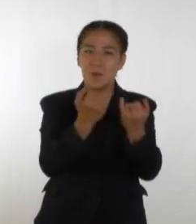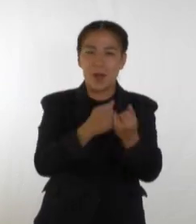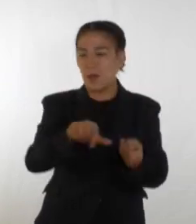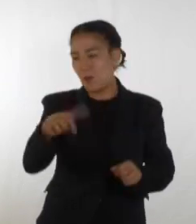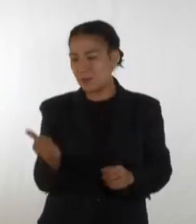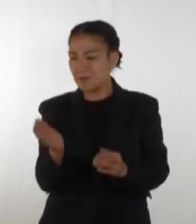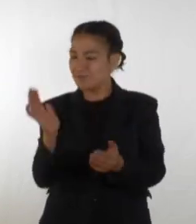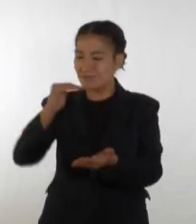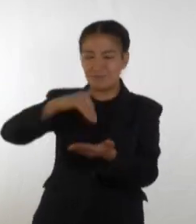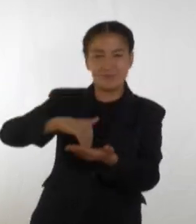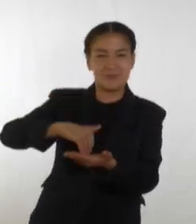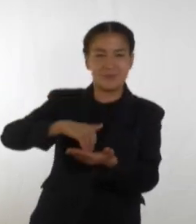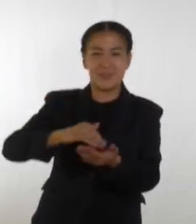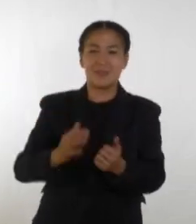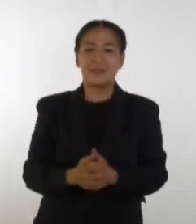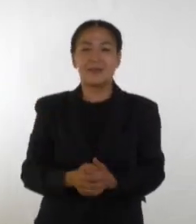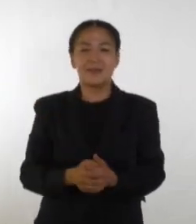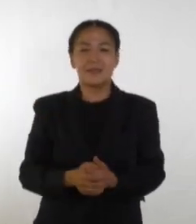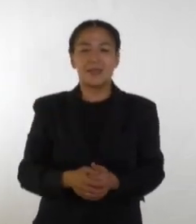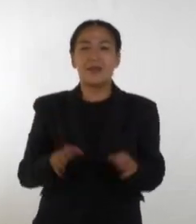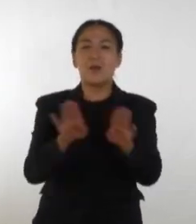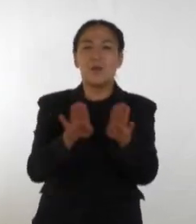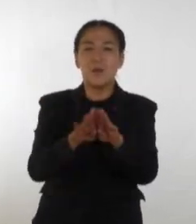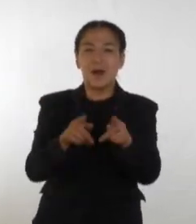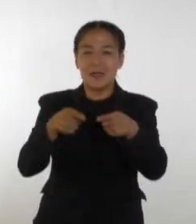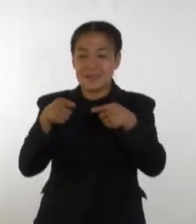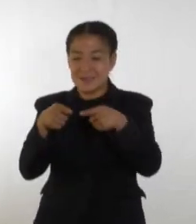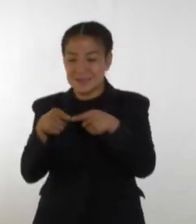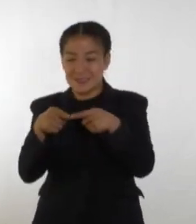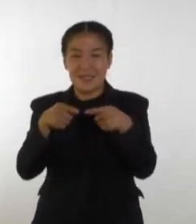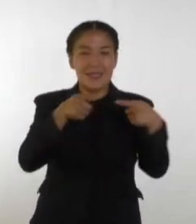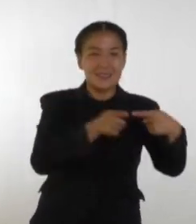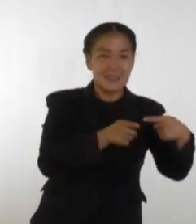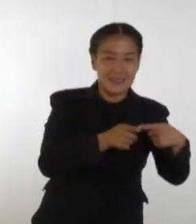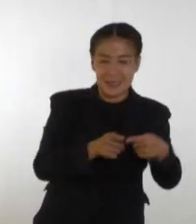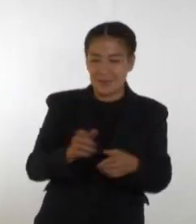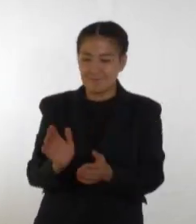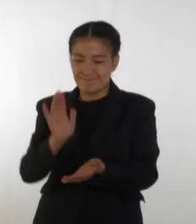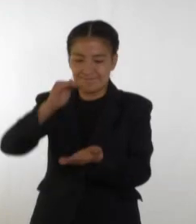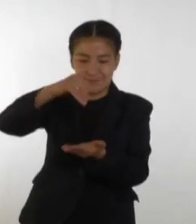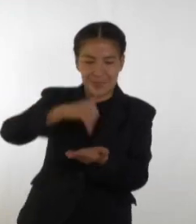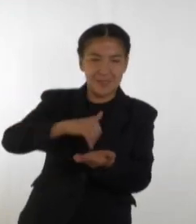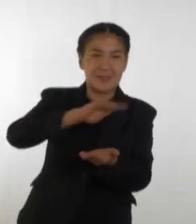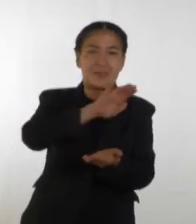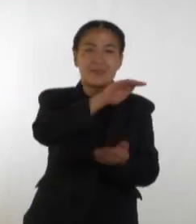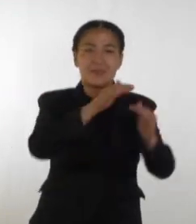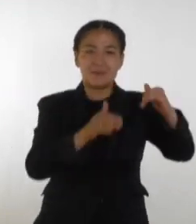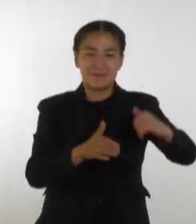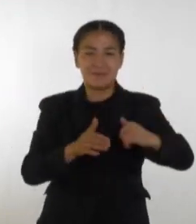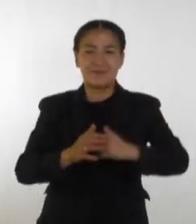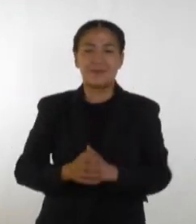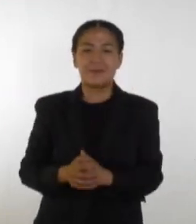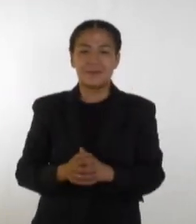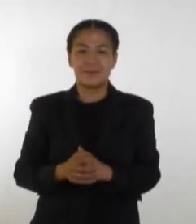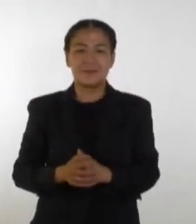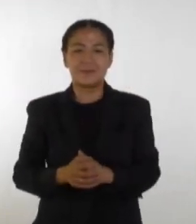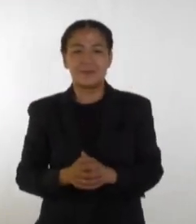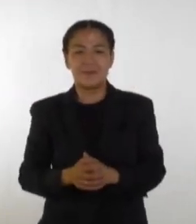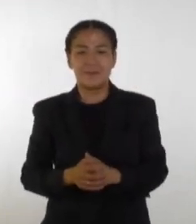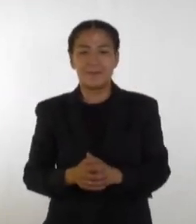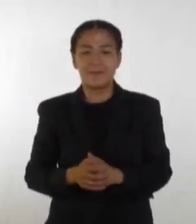Vamos a hacer lo mismo en el otro lado. Doblando las esquinas y luego doblando el sobrante de la caja.